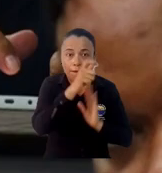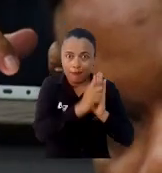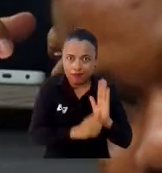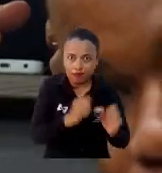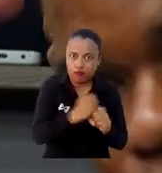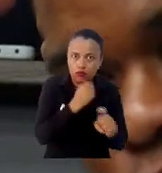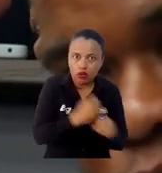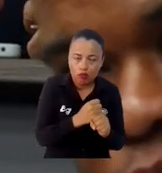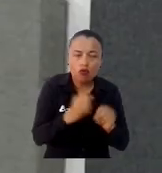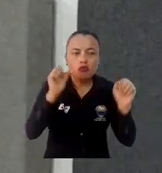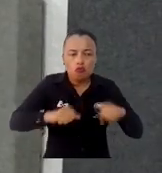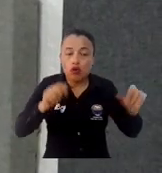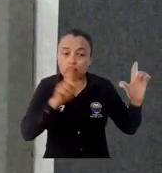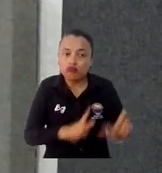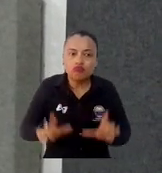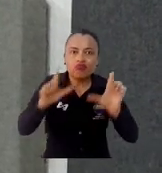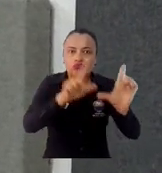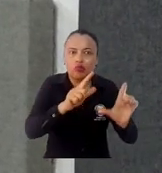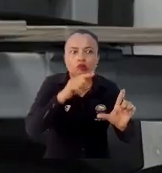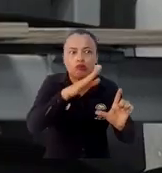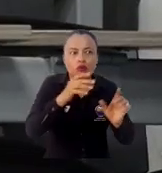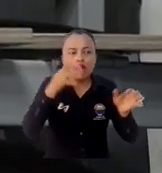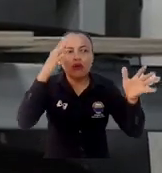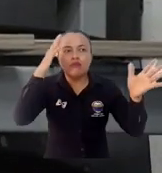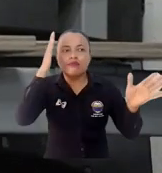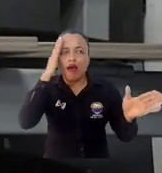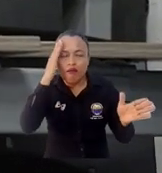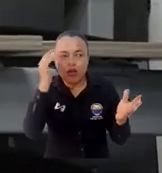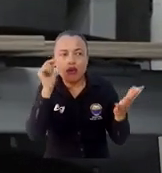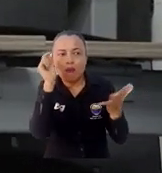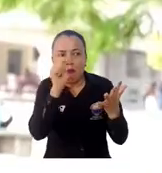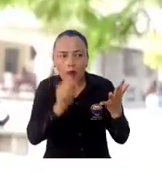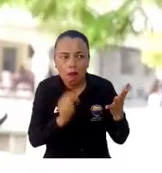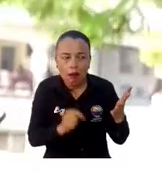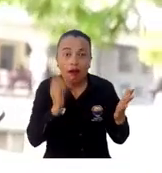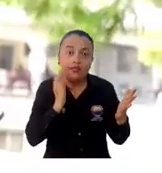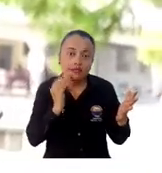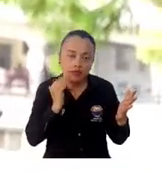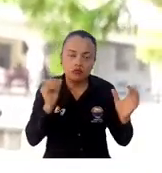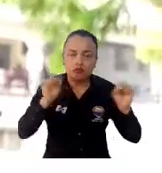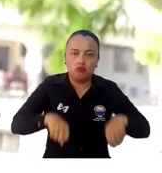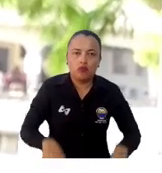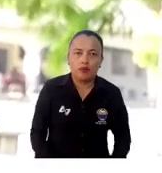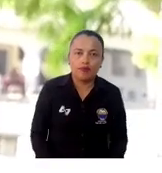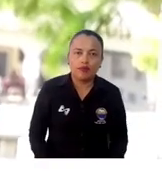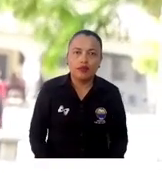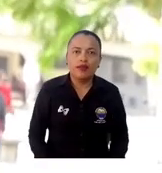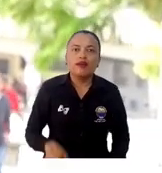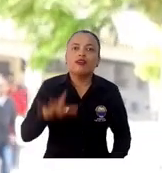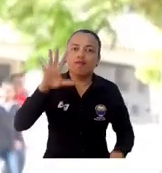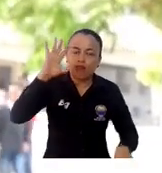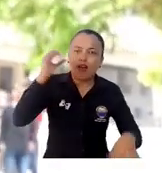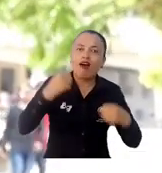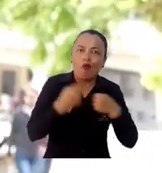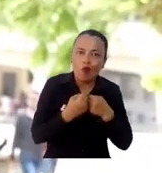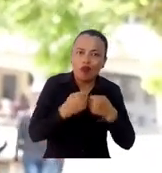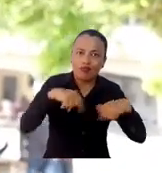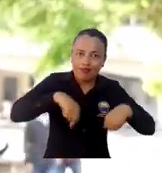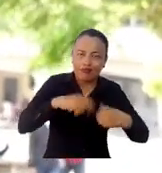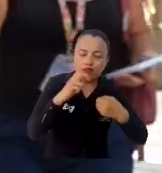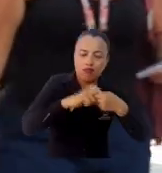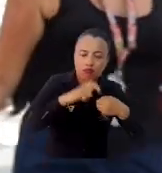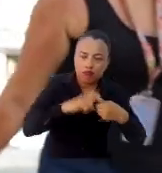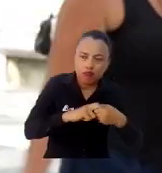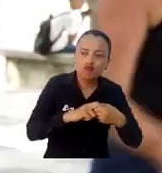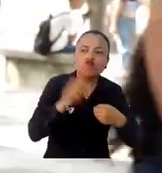personeros puedan obtener títulos posgraduales validando saberes y experiencias. Muy acorde con nuestro plan estratégico de la